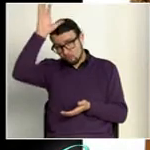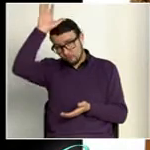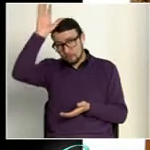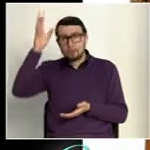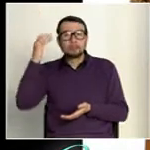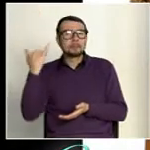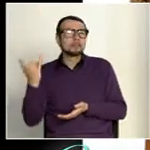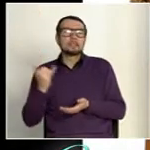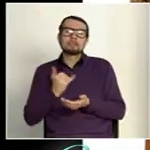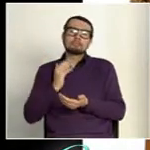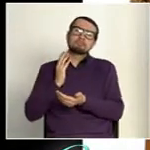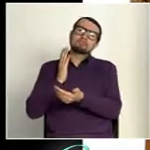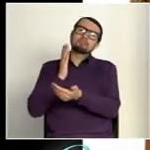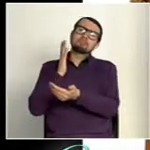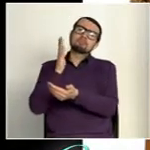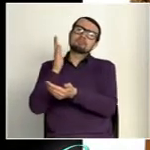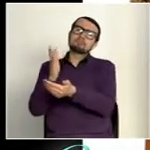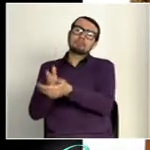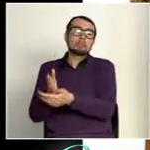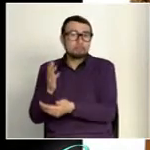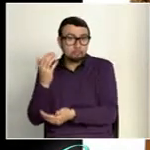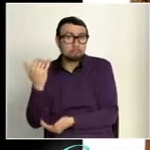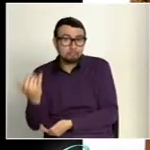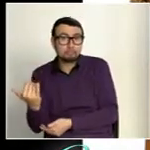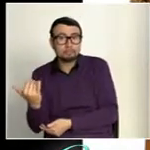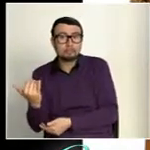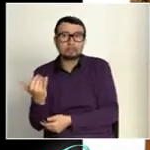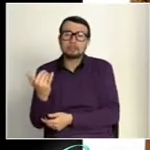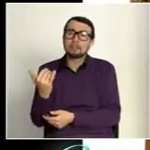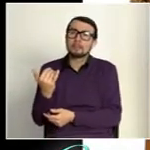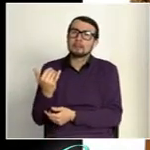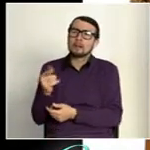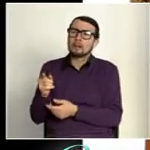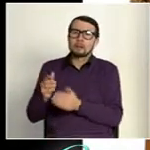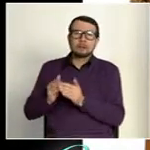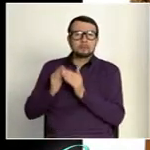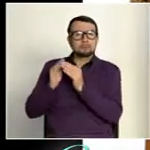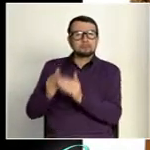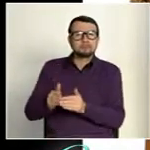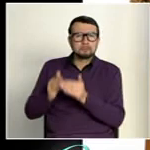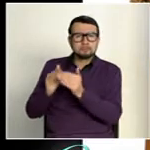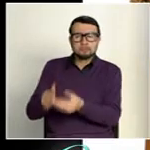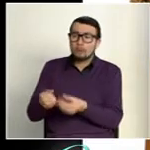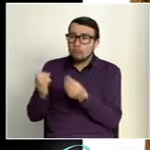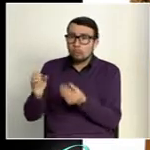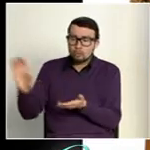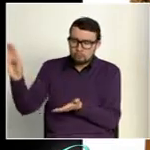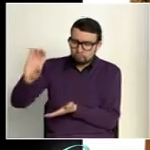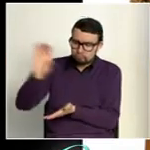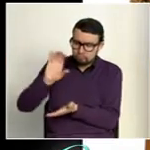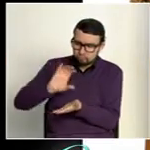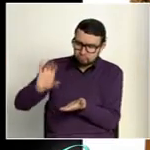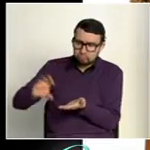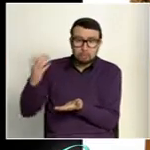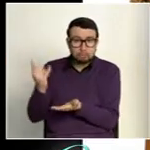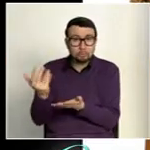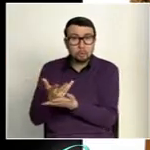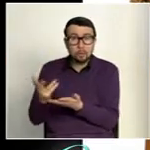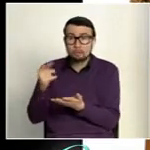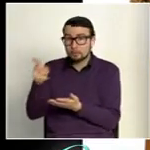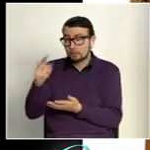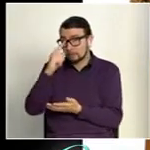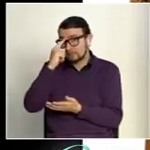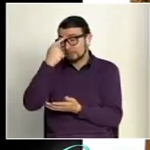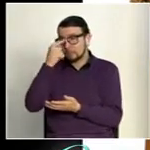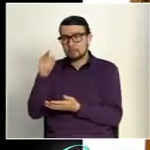romanos iban a la antigua, traían a través de barcos, traía mucha especie de India, ¿no? Y en aquella época la